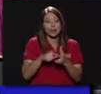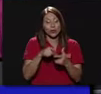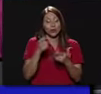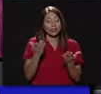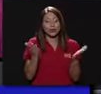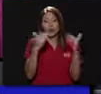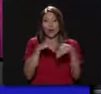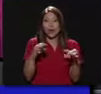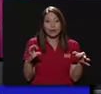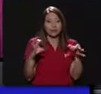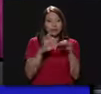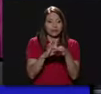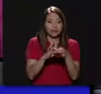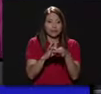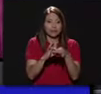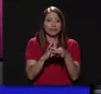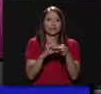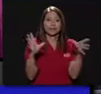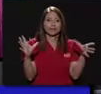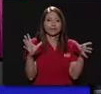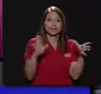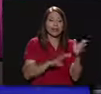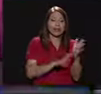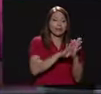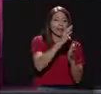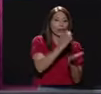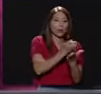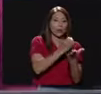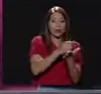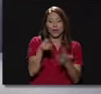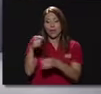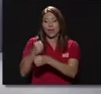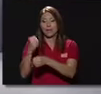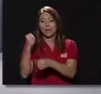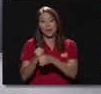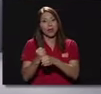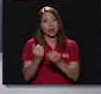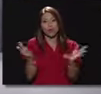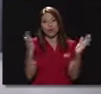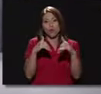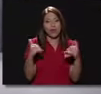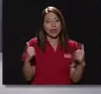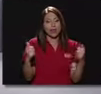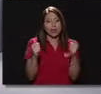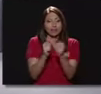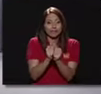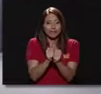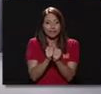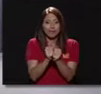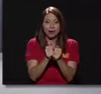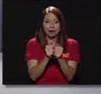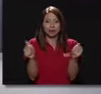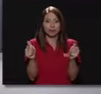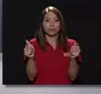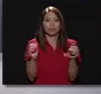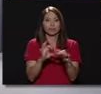tenemos esa desvinculación entre crecimiento y empleo. Yo tal vez agregaría, bueno, en primer lugar que